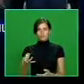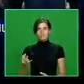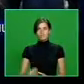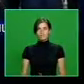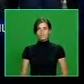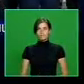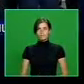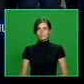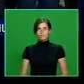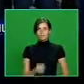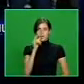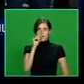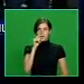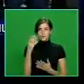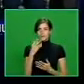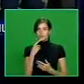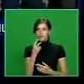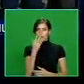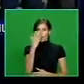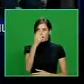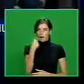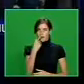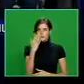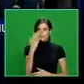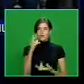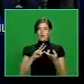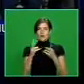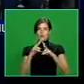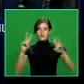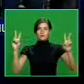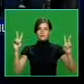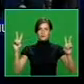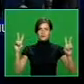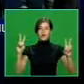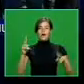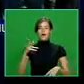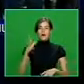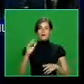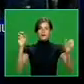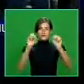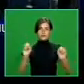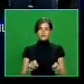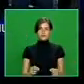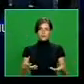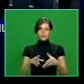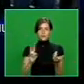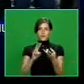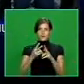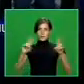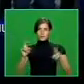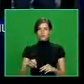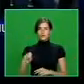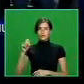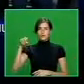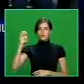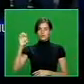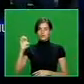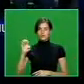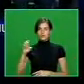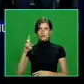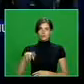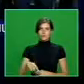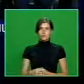tremenda dando la cara por la paz está la artista del movimiento por la paz sus Vera